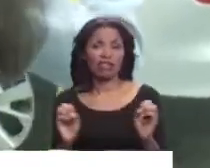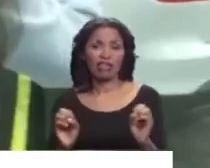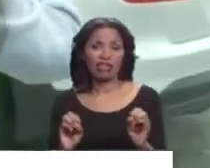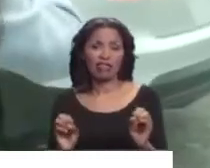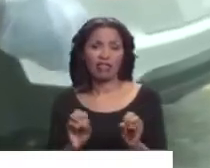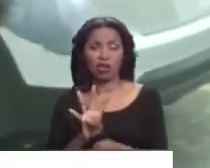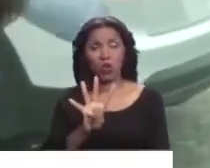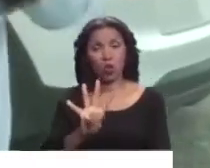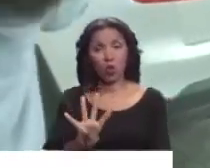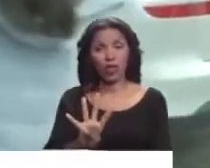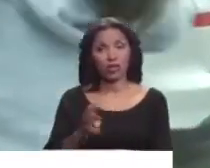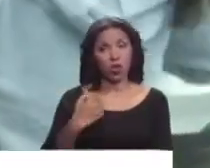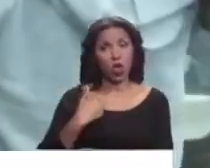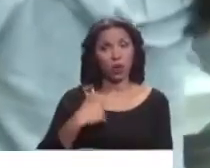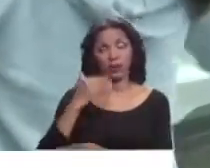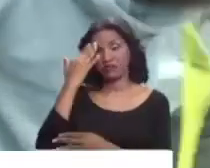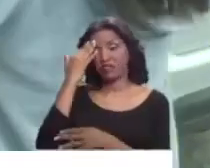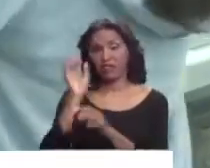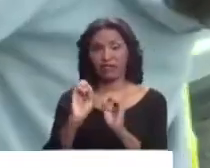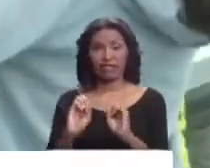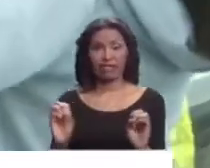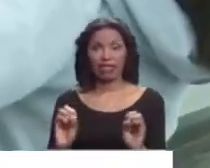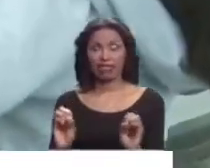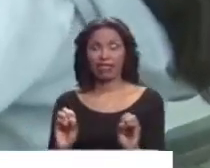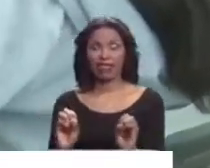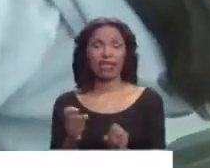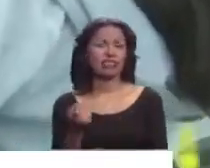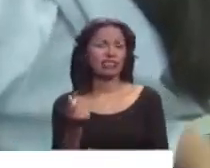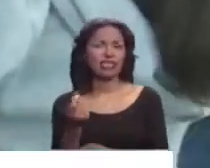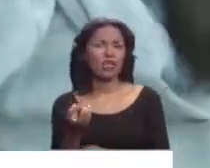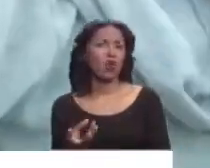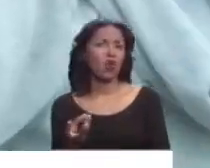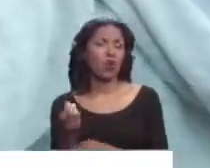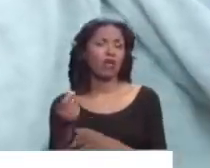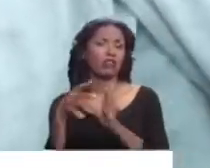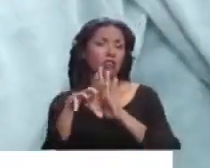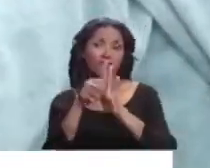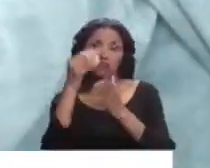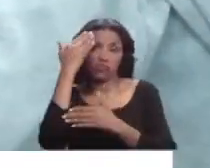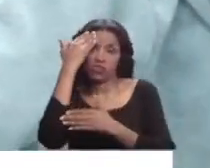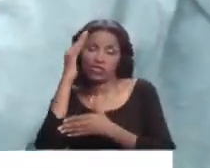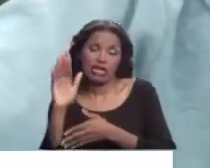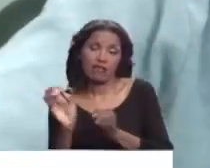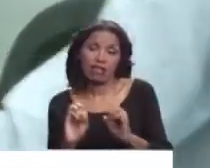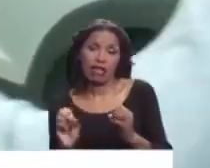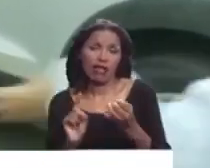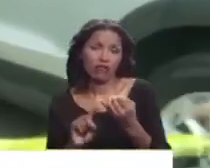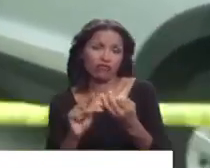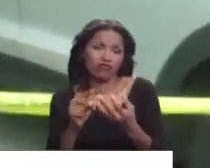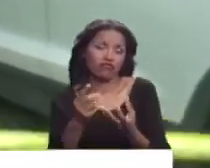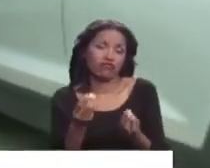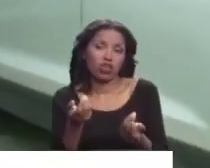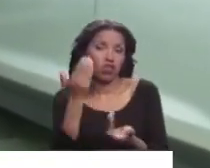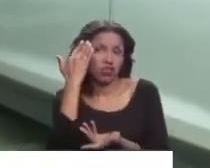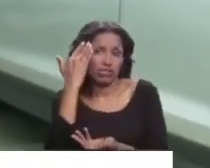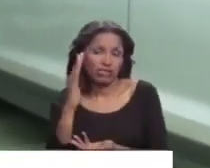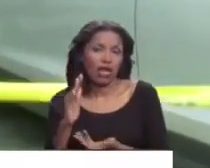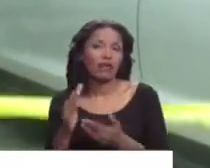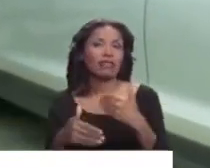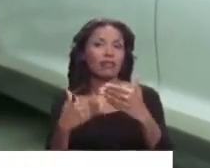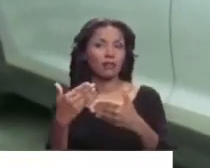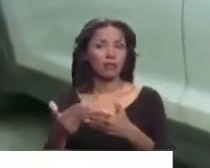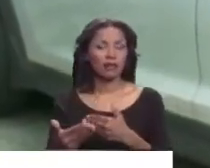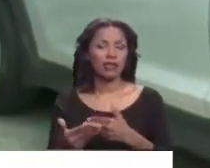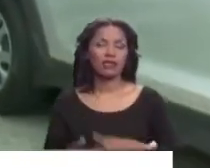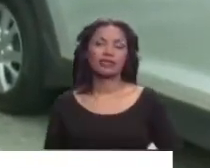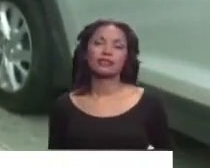de los representante de la seguridad bancaria de la cantidad exacta de dinero que pudieron haberse llevado estas 4 personas. Como detalle